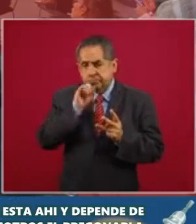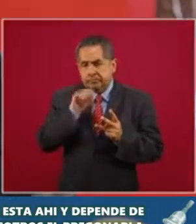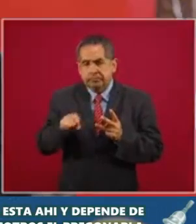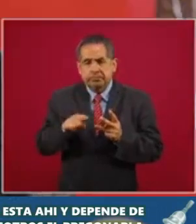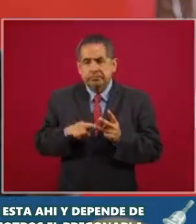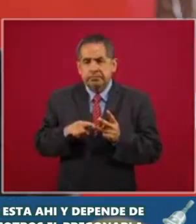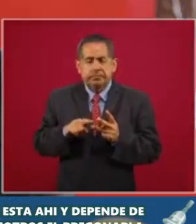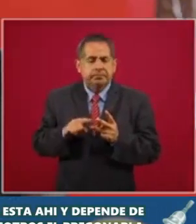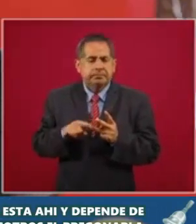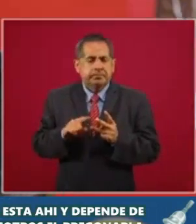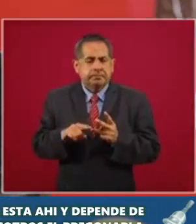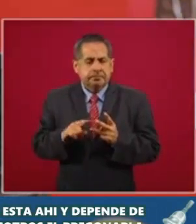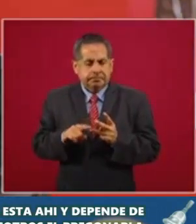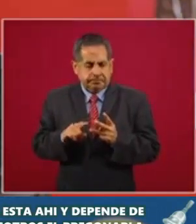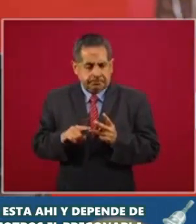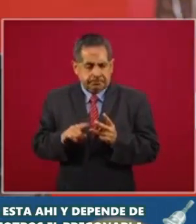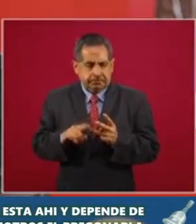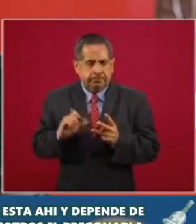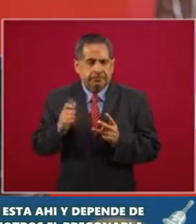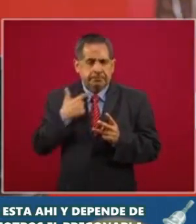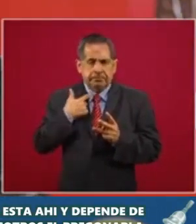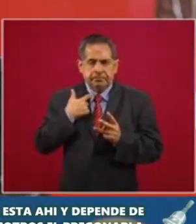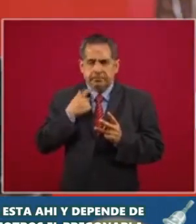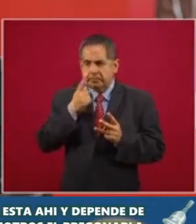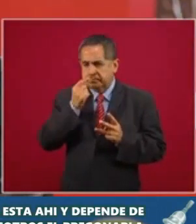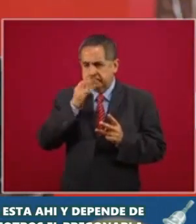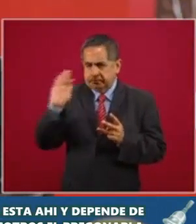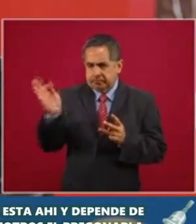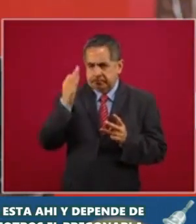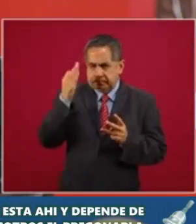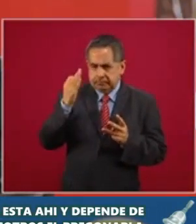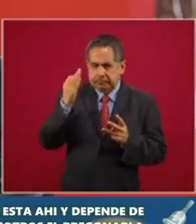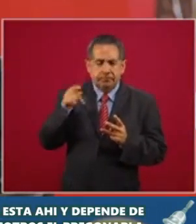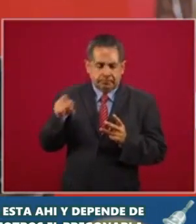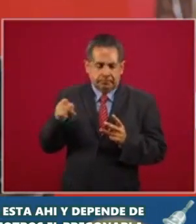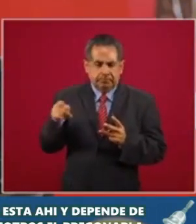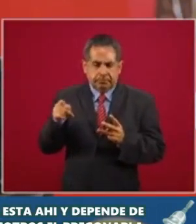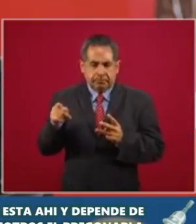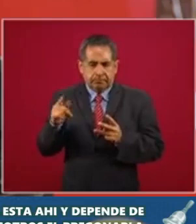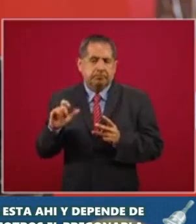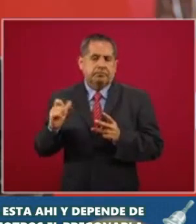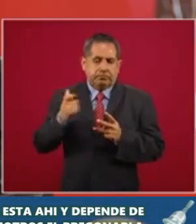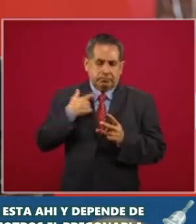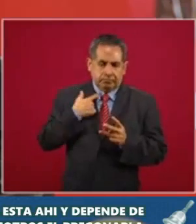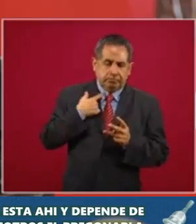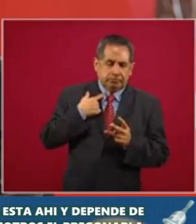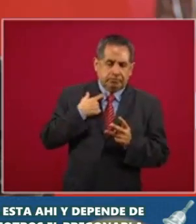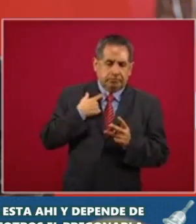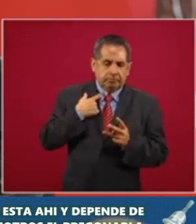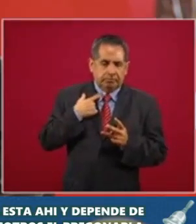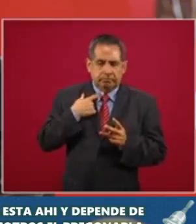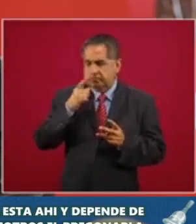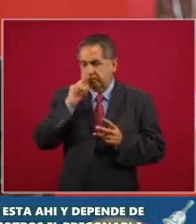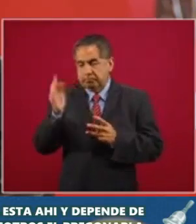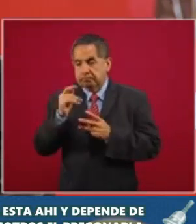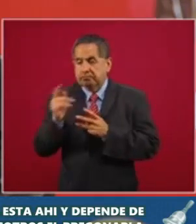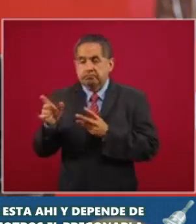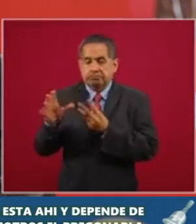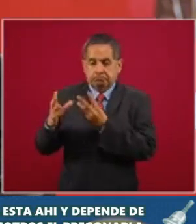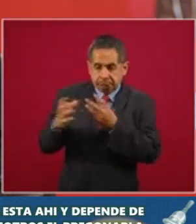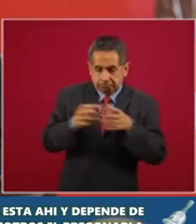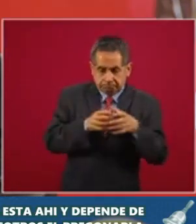policías federales de la antigua policía federal